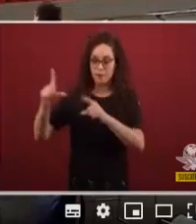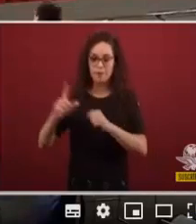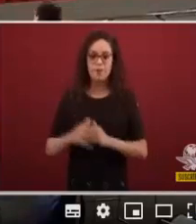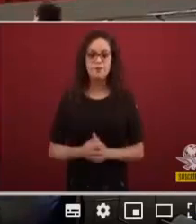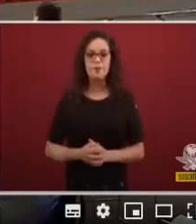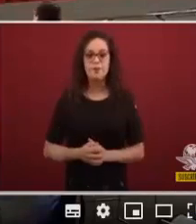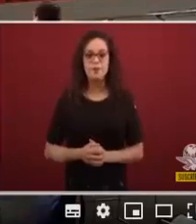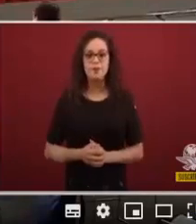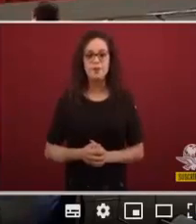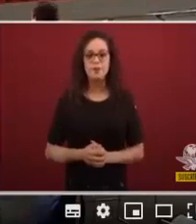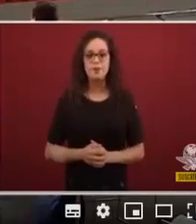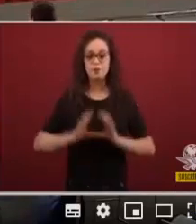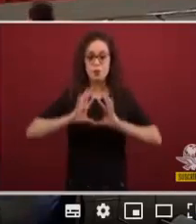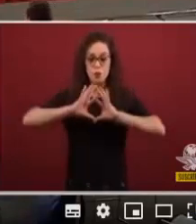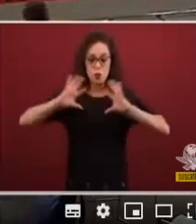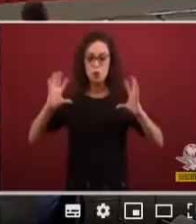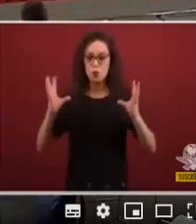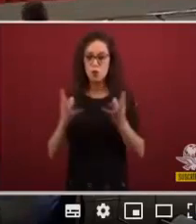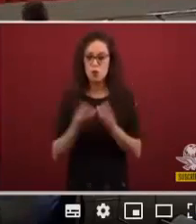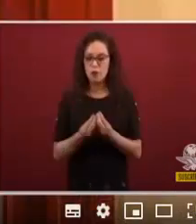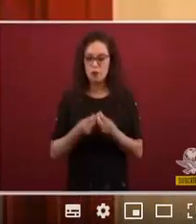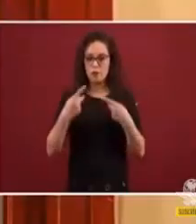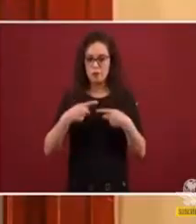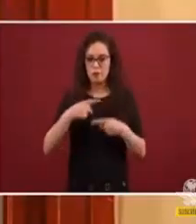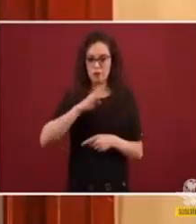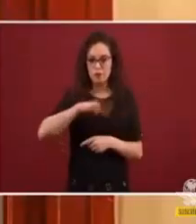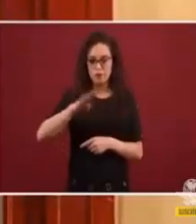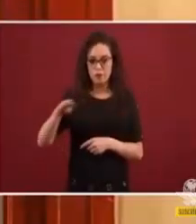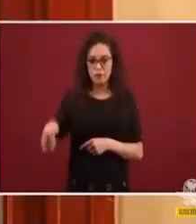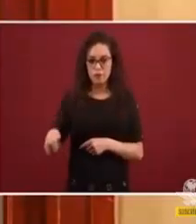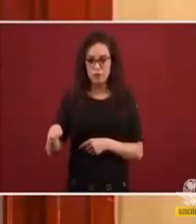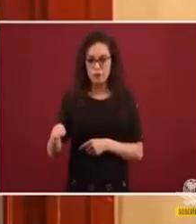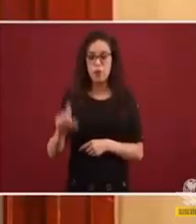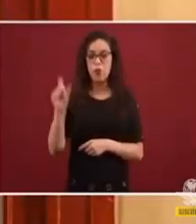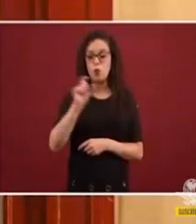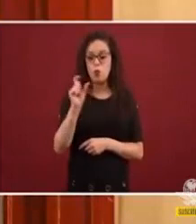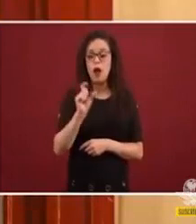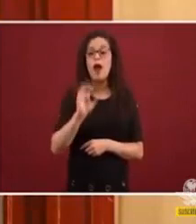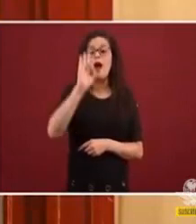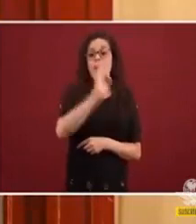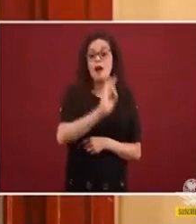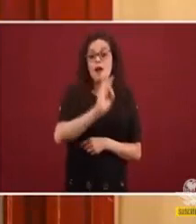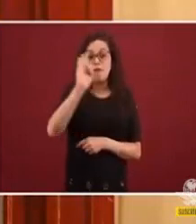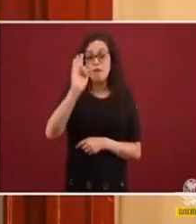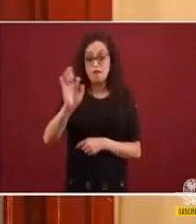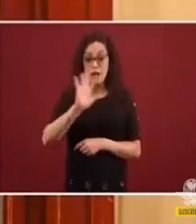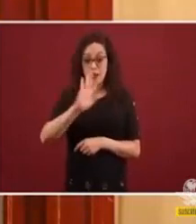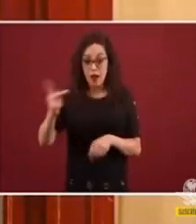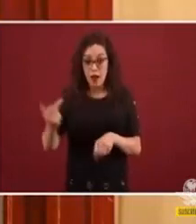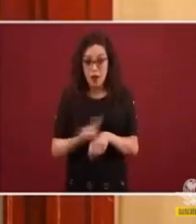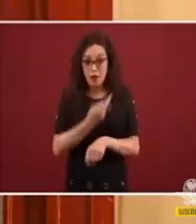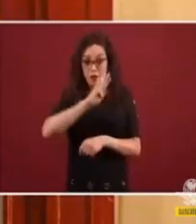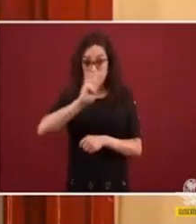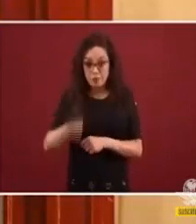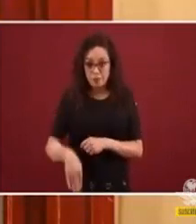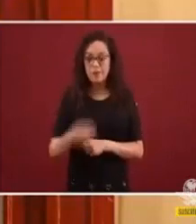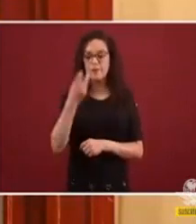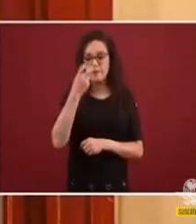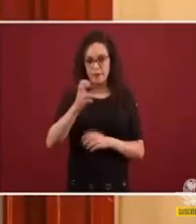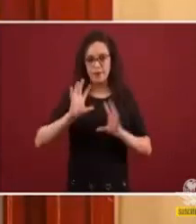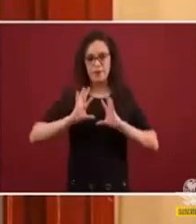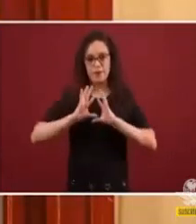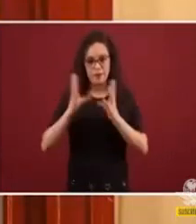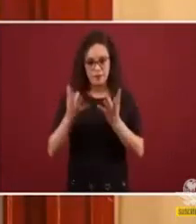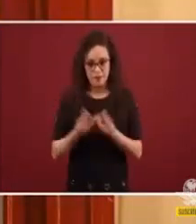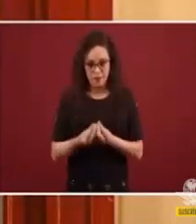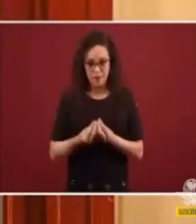defunciones acumuladas por la fecha de defunción sí pero además de las defunciones que en su momento